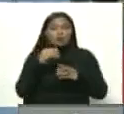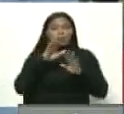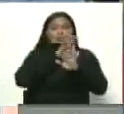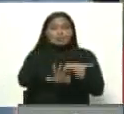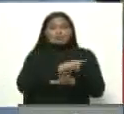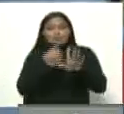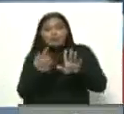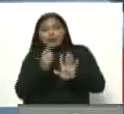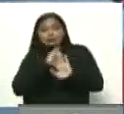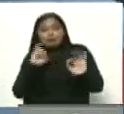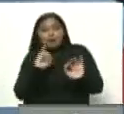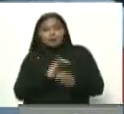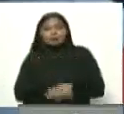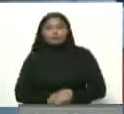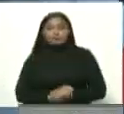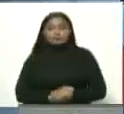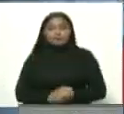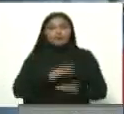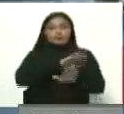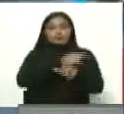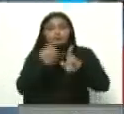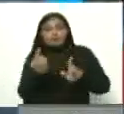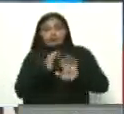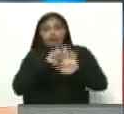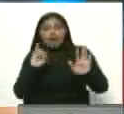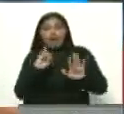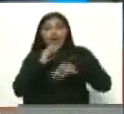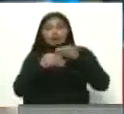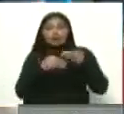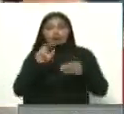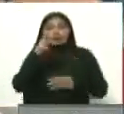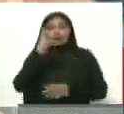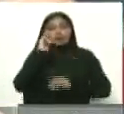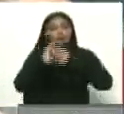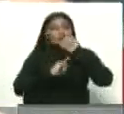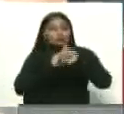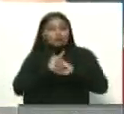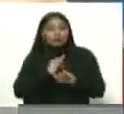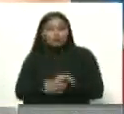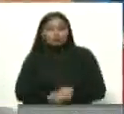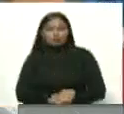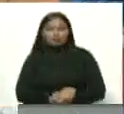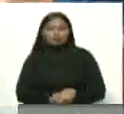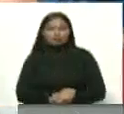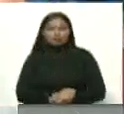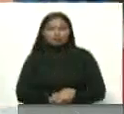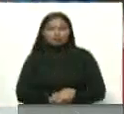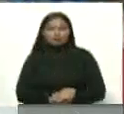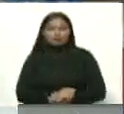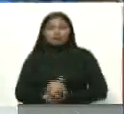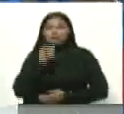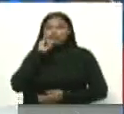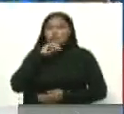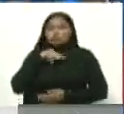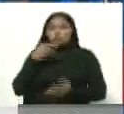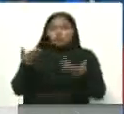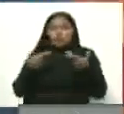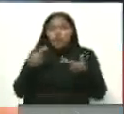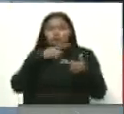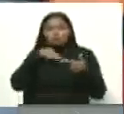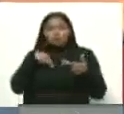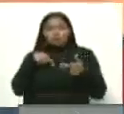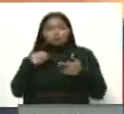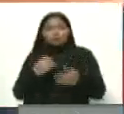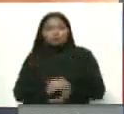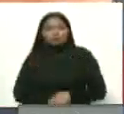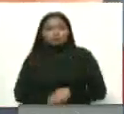ya, 16º Congreso Nacional, ahora 3er Internacional. Y este, por el reporte que me han dado,